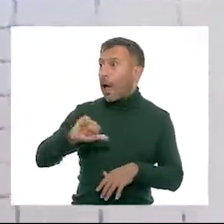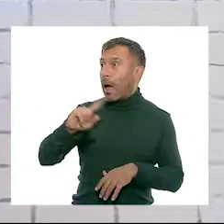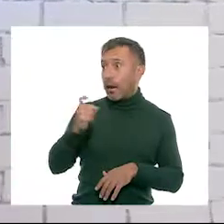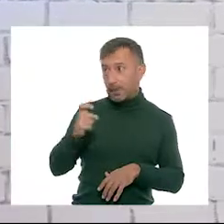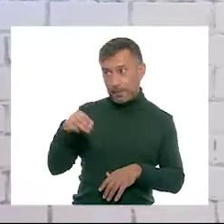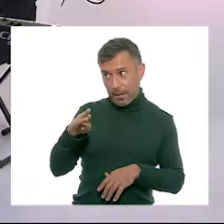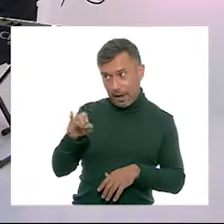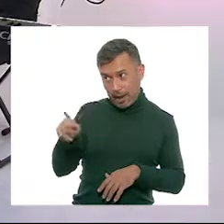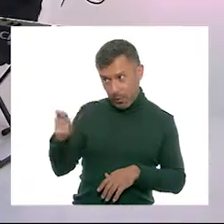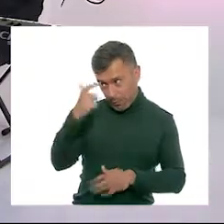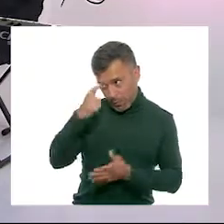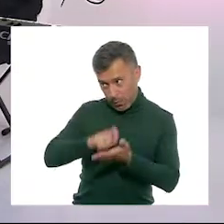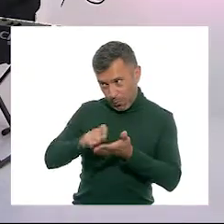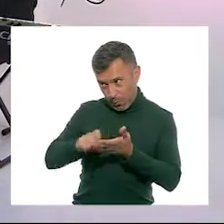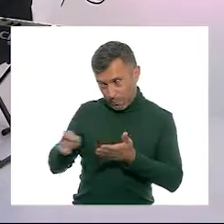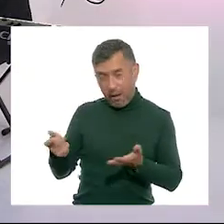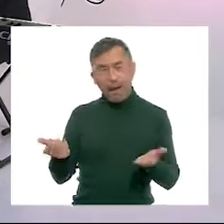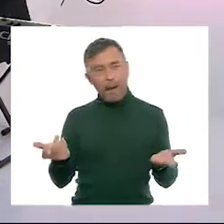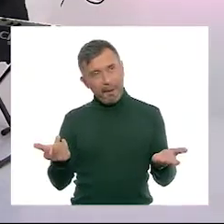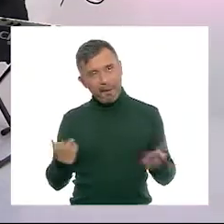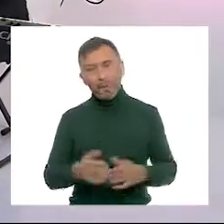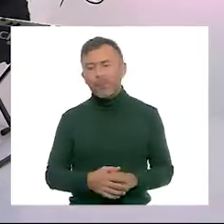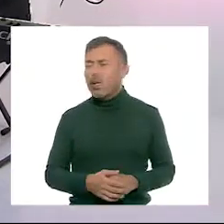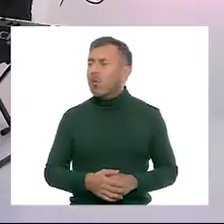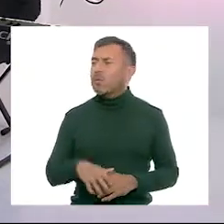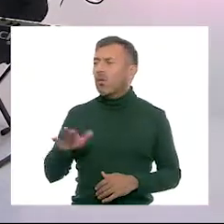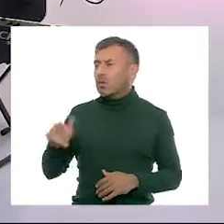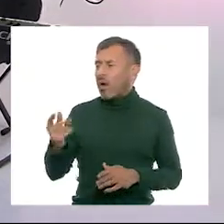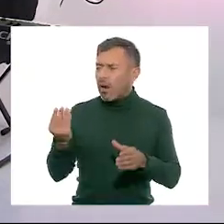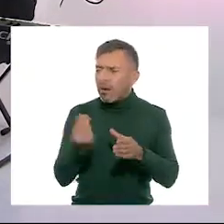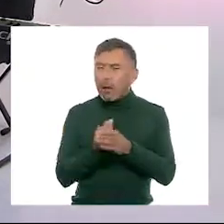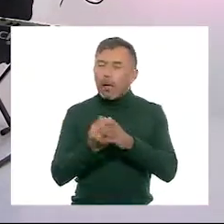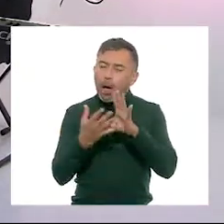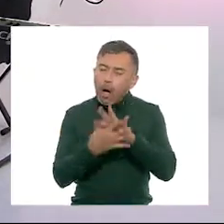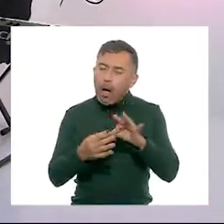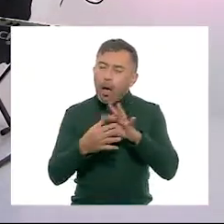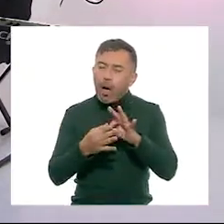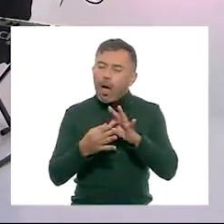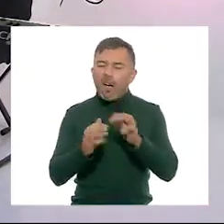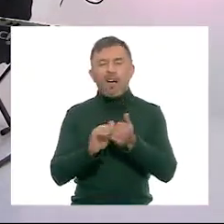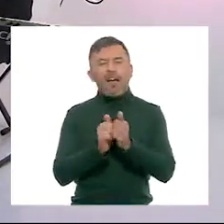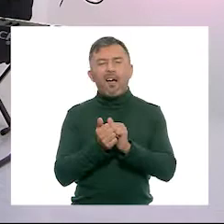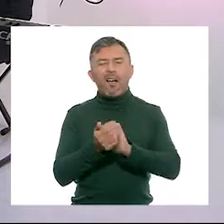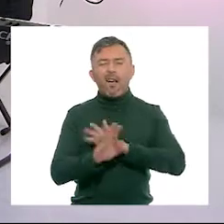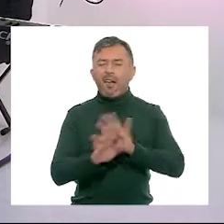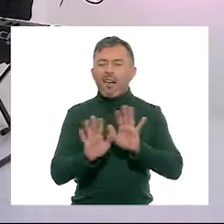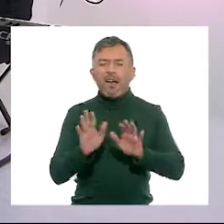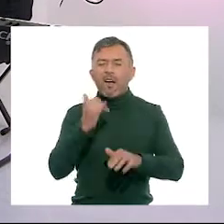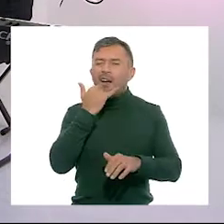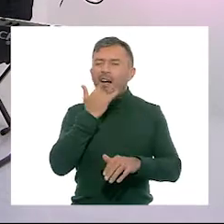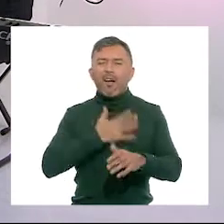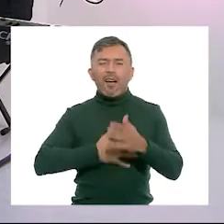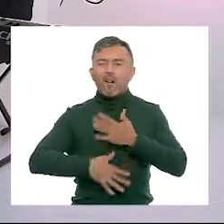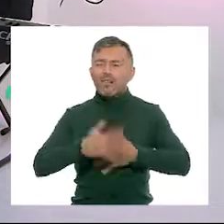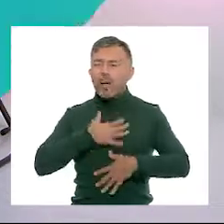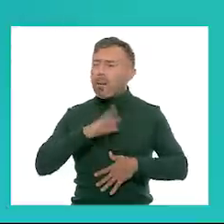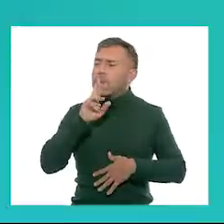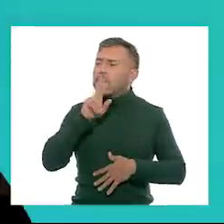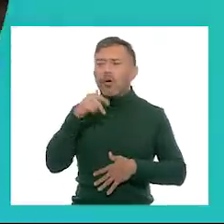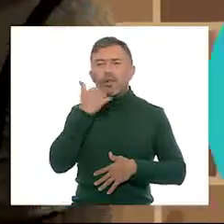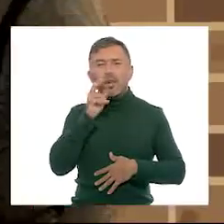Mercado. Ah, ¿verdad? ¿Pero qué crees? Ya me cansé de tanta clase. Yo ahorita lo que quiero es ver un sketch